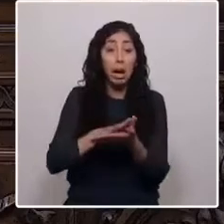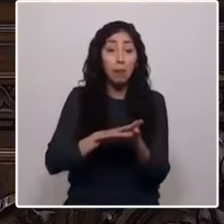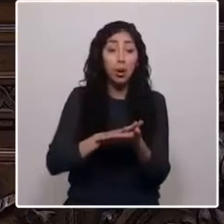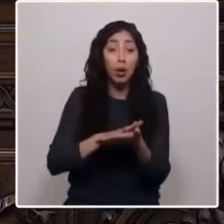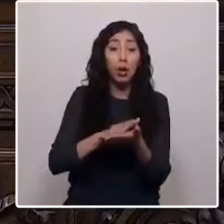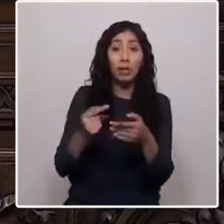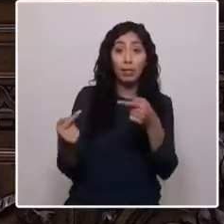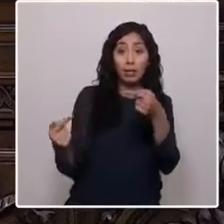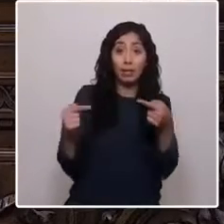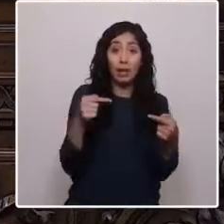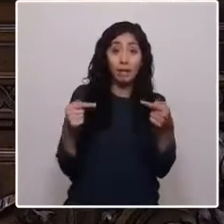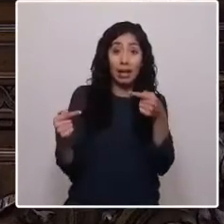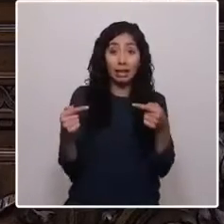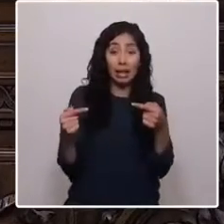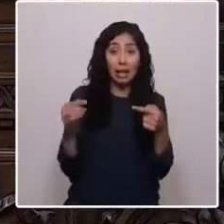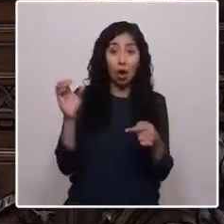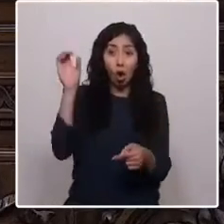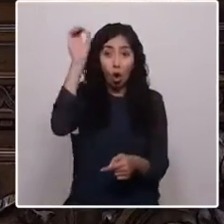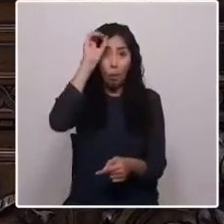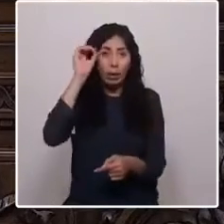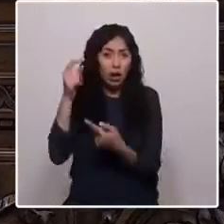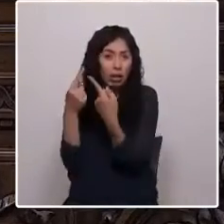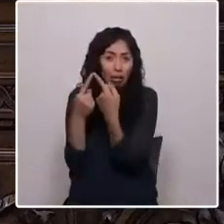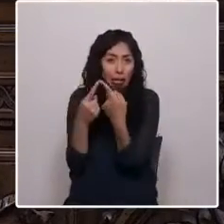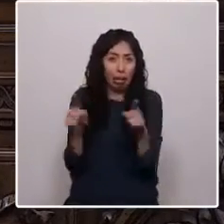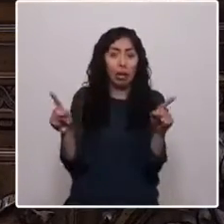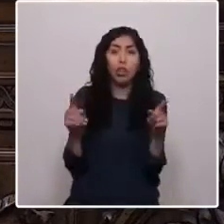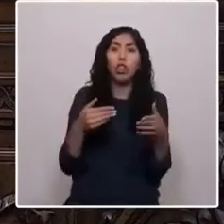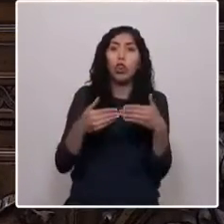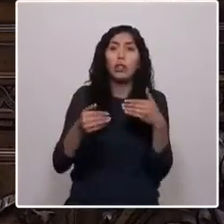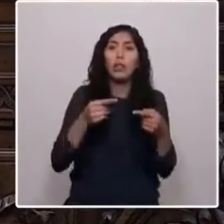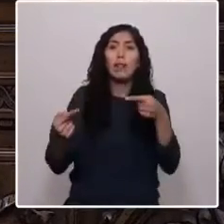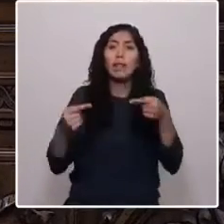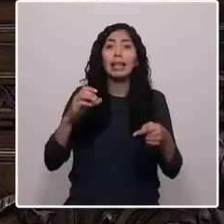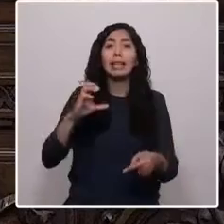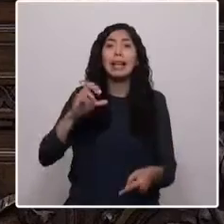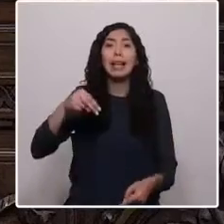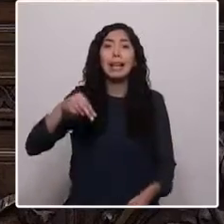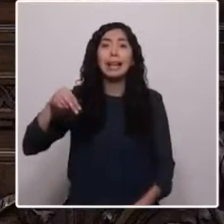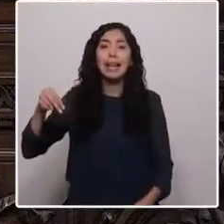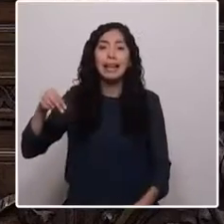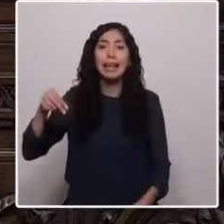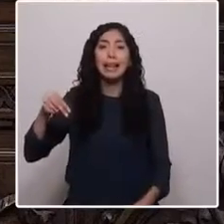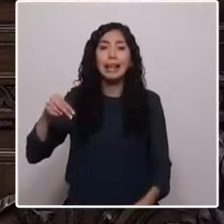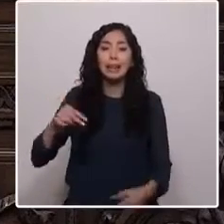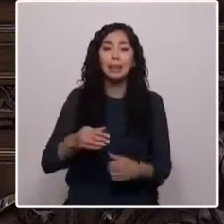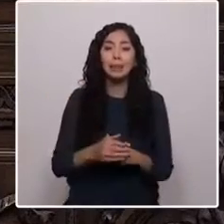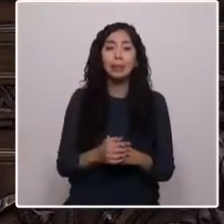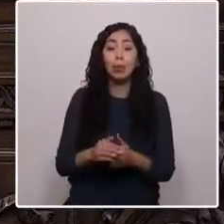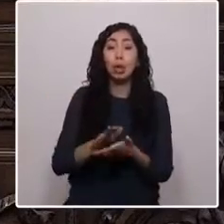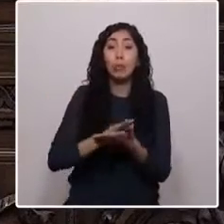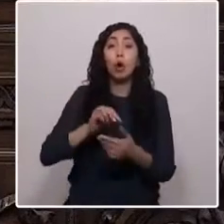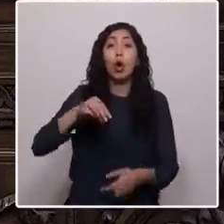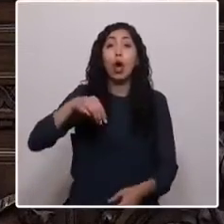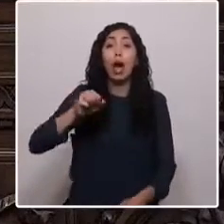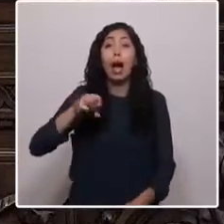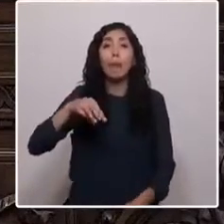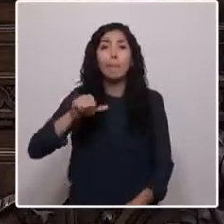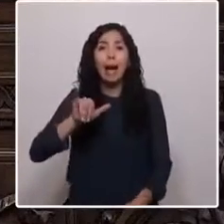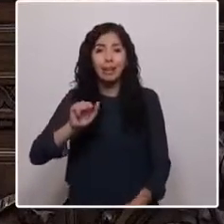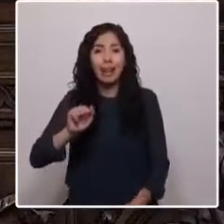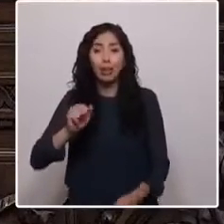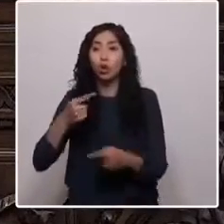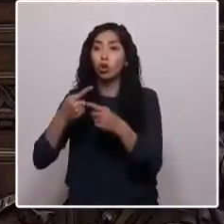un debate de ideas tan contrastadas desde la mirada política en CNN, como lo fue el de Amaya Alves del Frente Amplio con Martina Raúl de la